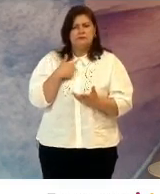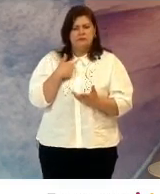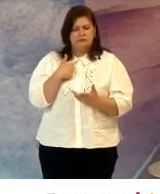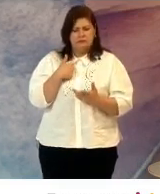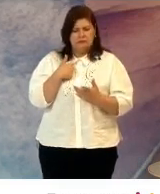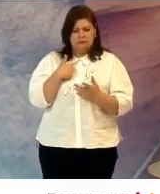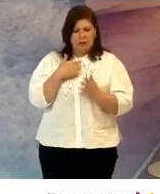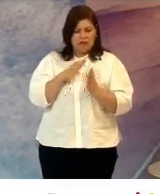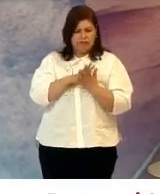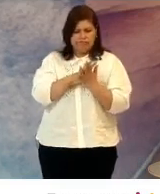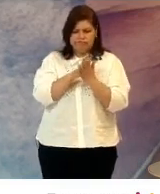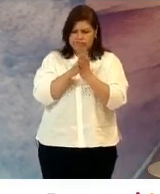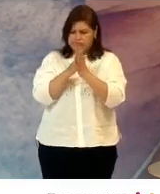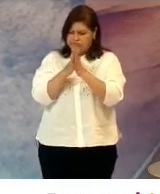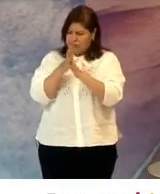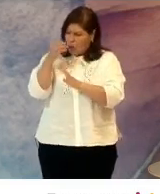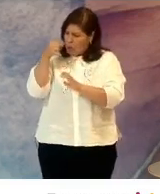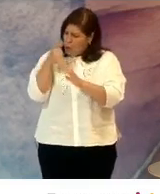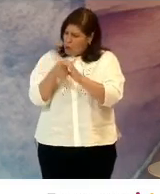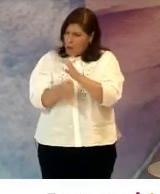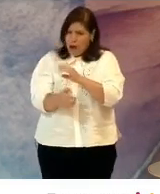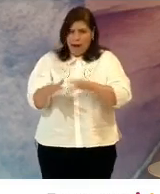profundo de cambio,